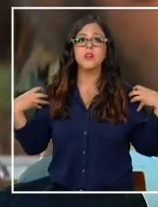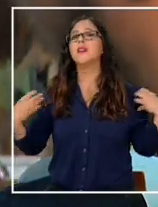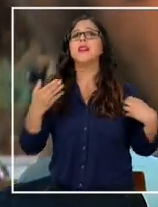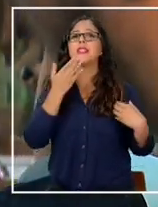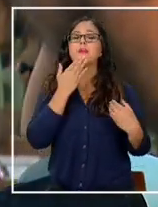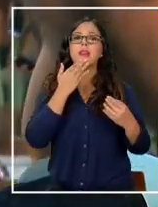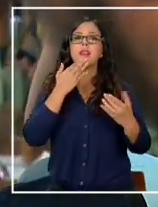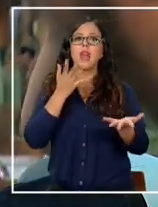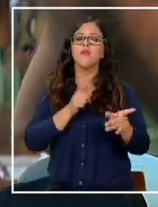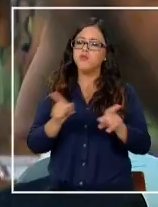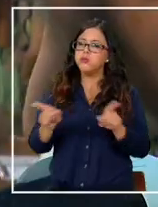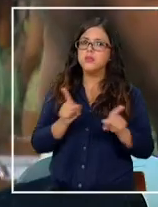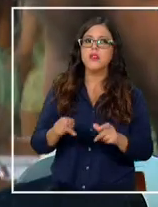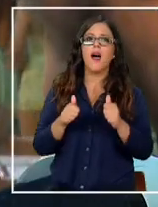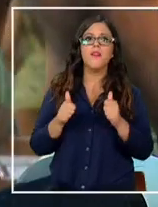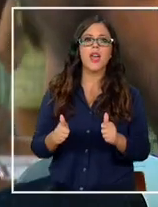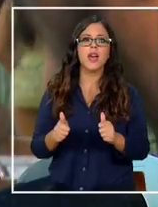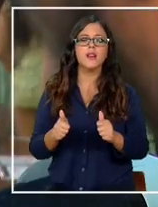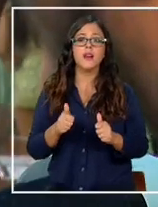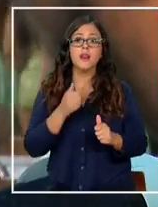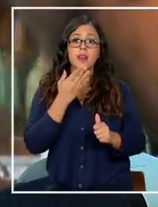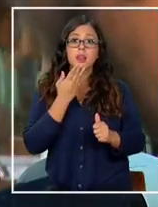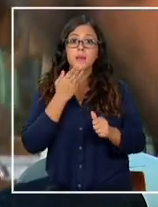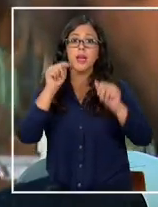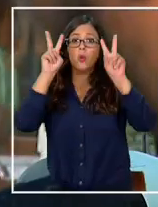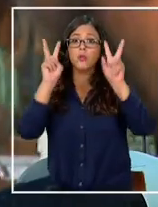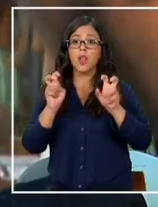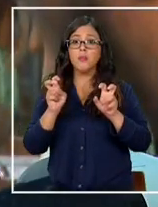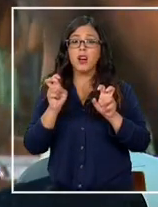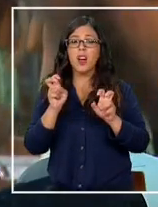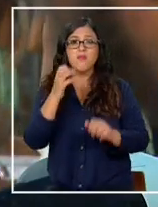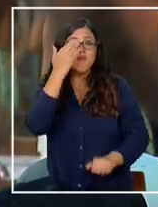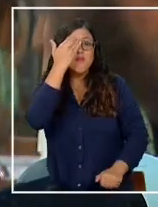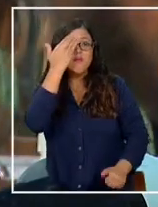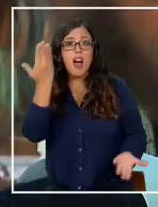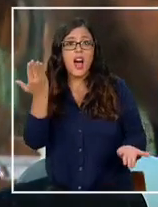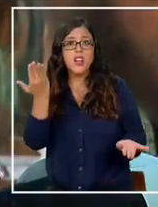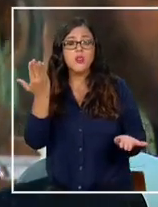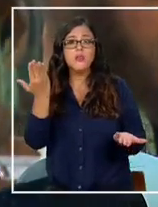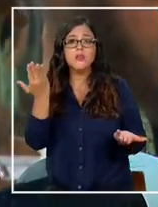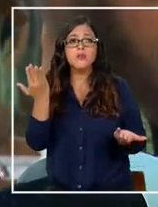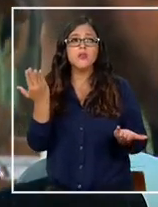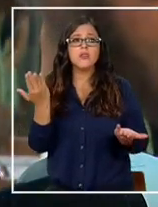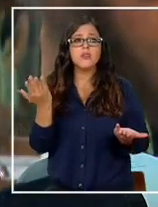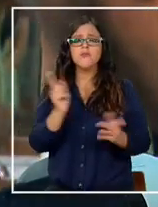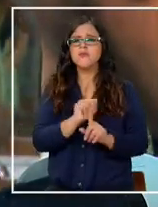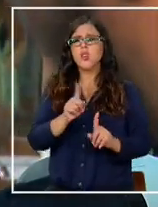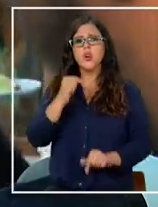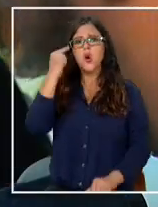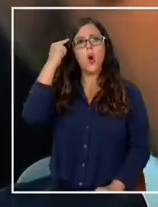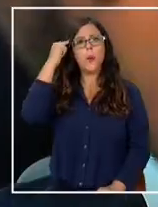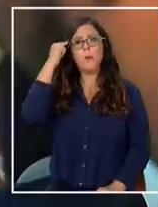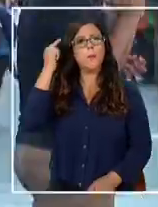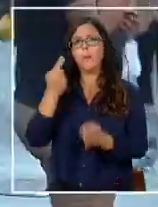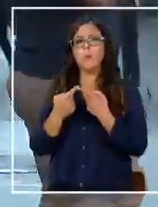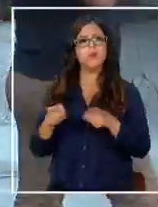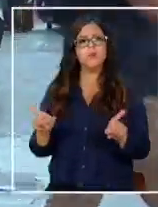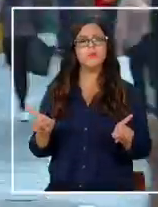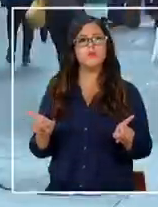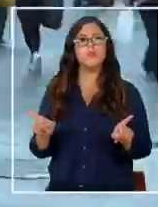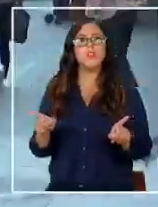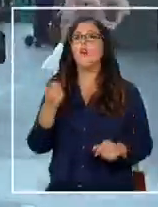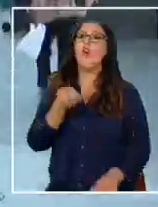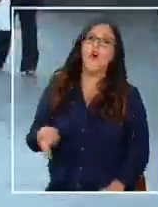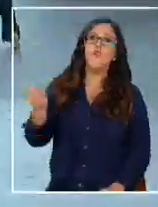bien organizado. Y más que algo malo, como lo pueden ver el tema feminista, no. Yo creo que es todo lo contrario.